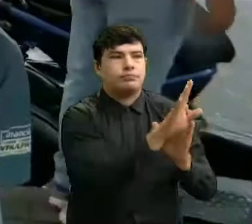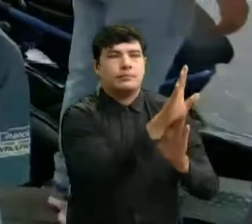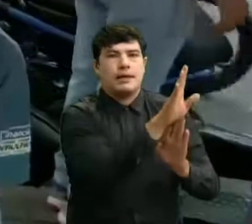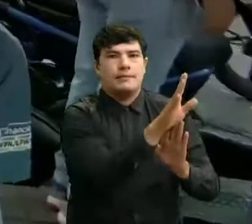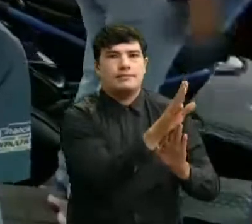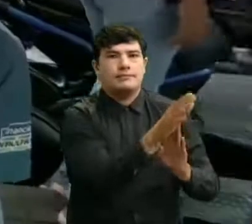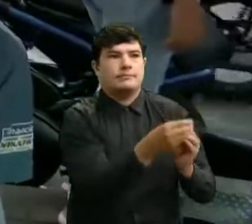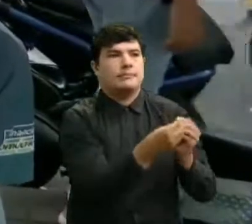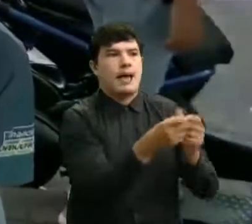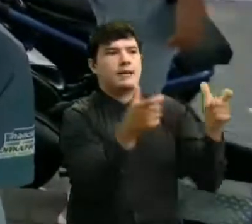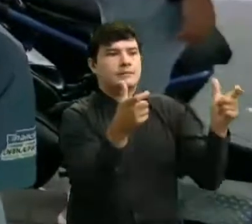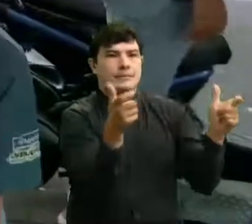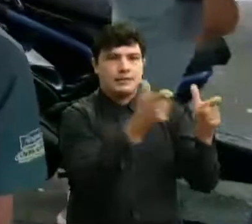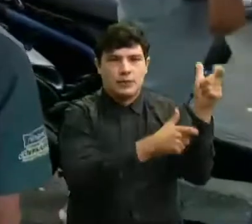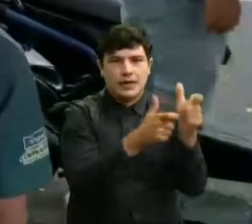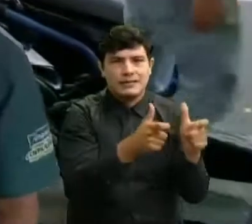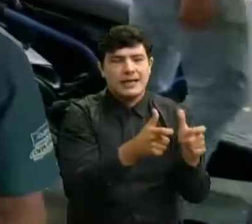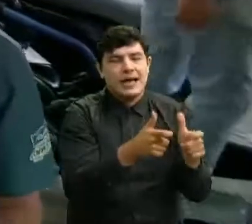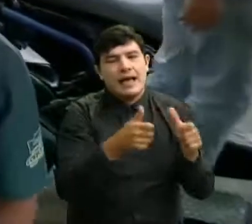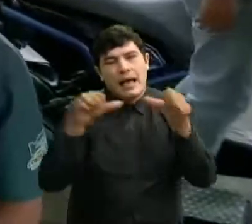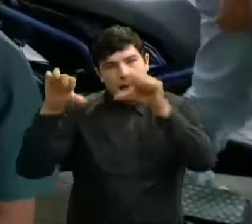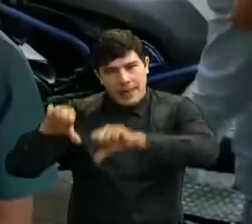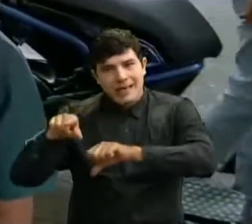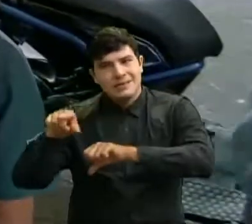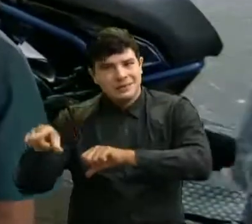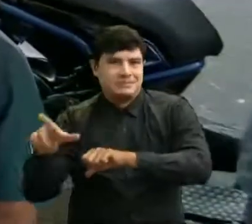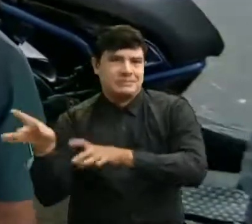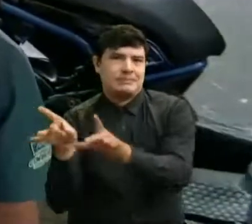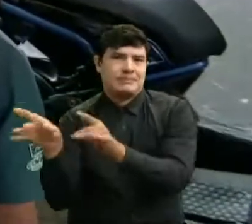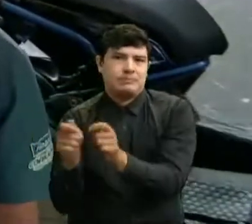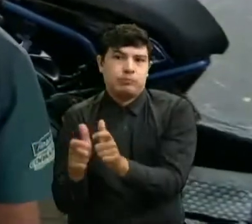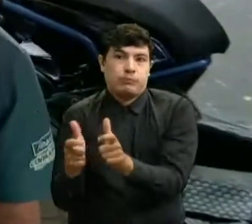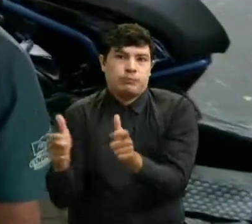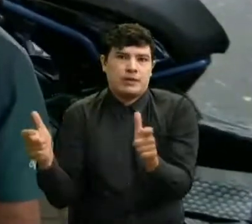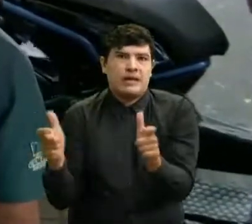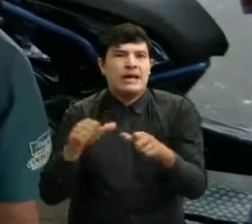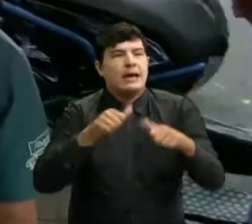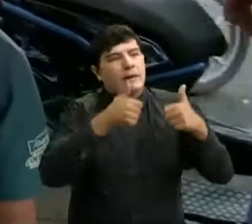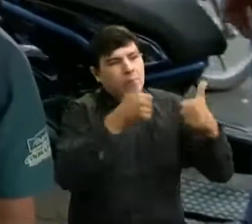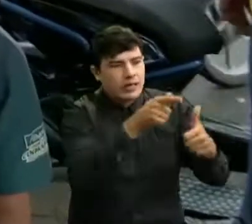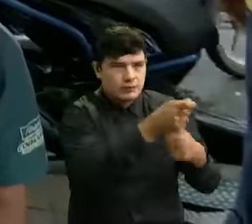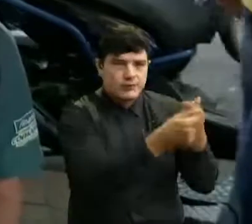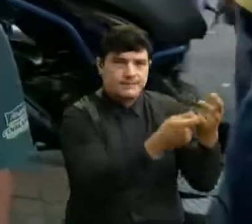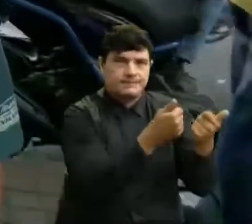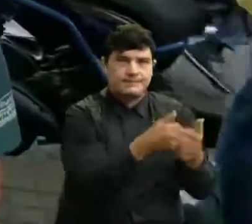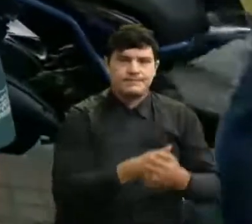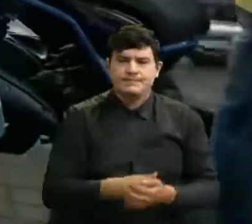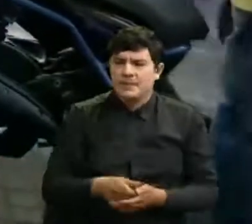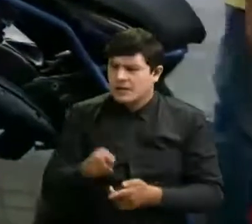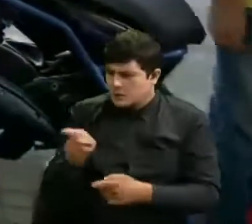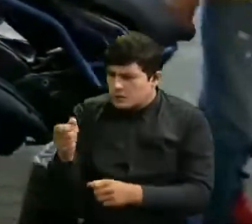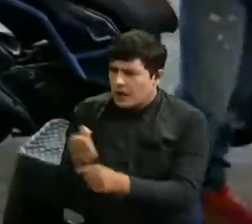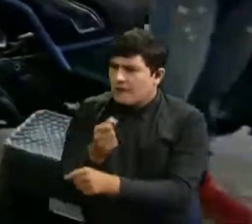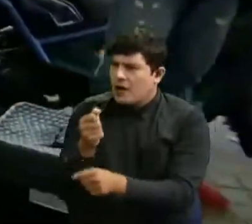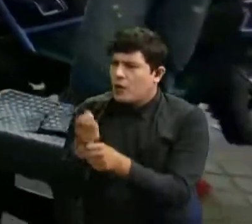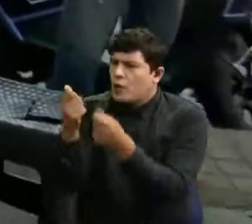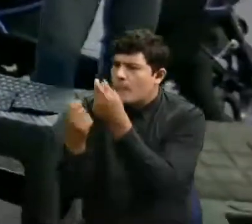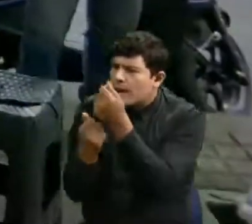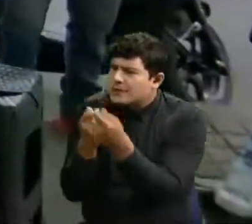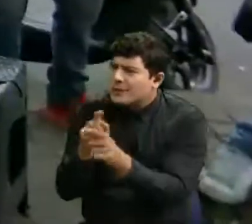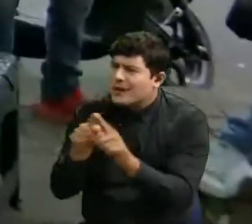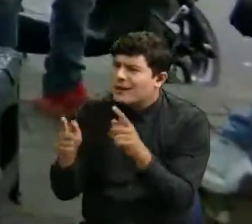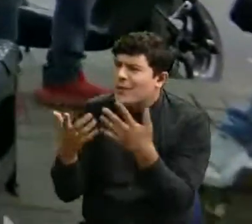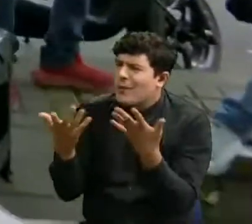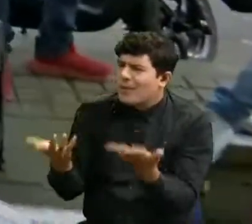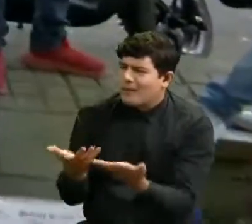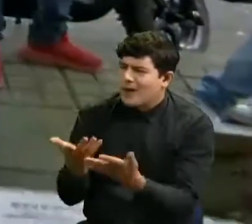digo, malo por esa, porque va a haber más contagios. En su actividad comercial, ¿cómo le ha ido con las medidas